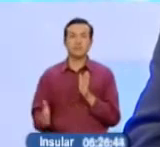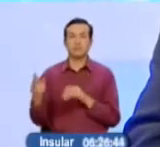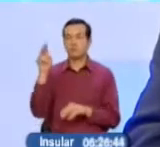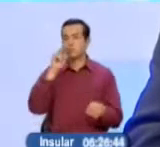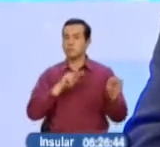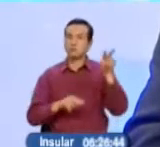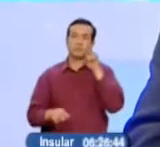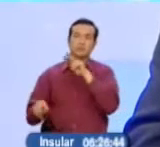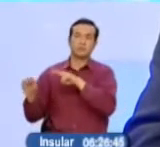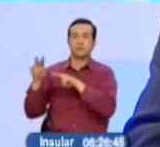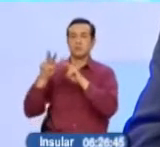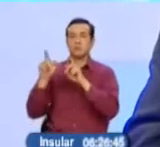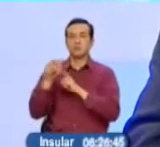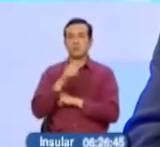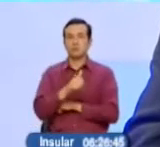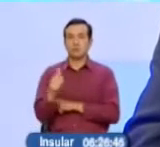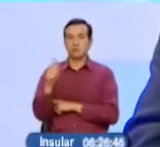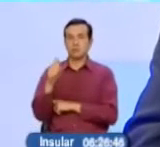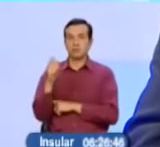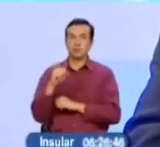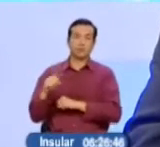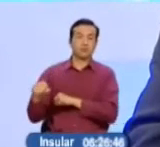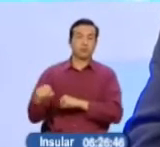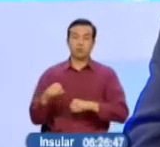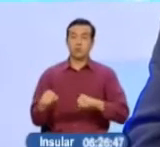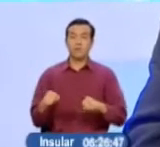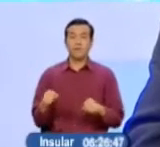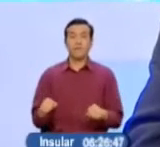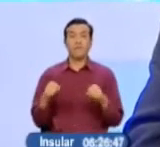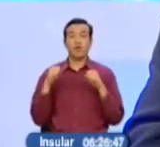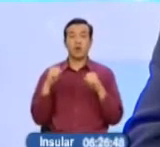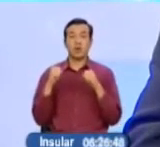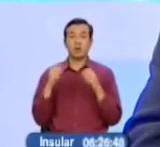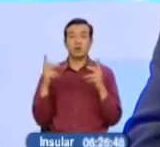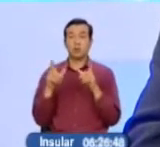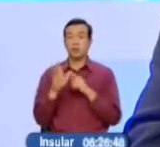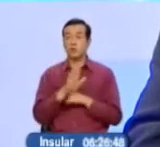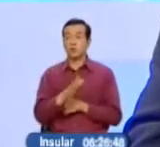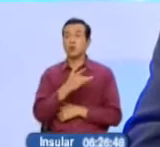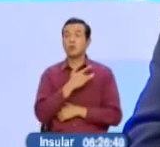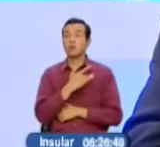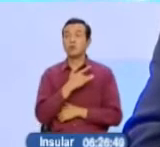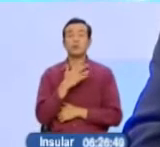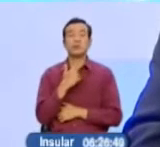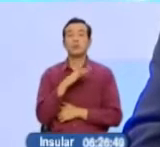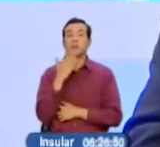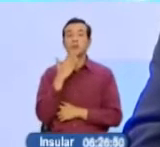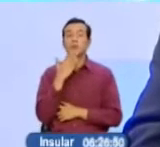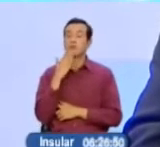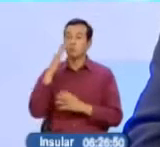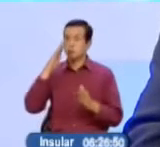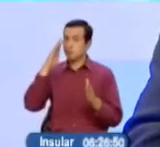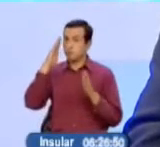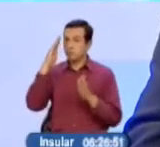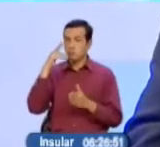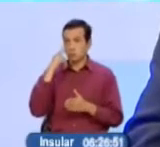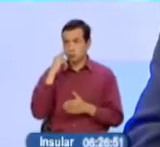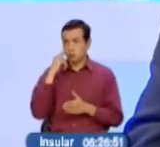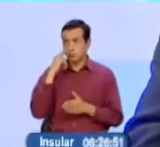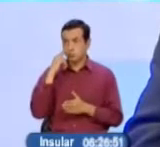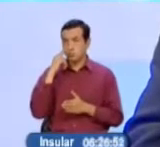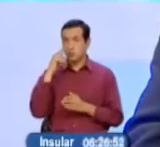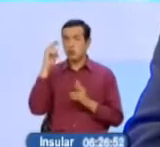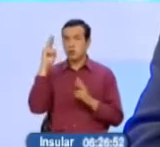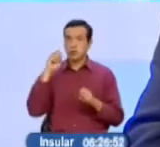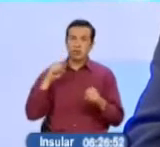percepción diferente de la población, porque después de un sismo grande, la población se vuelve más atenta a lo que pasa en